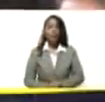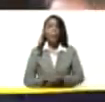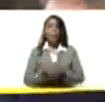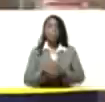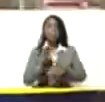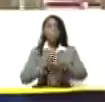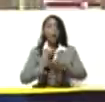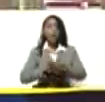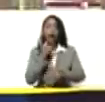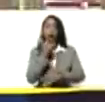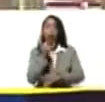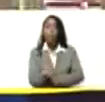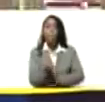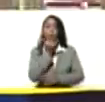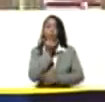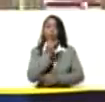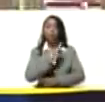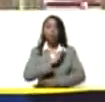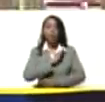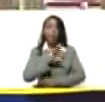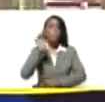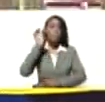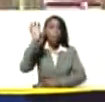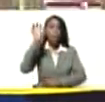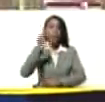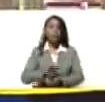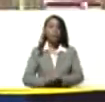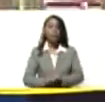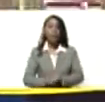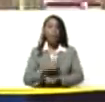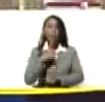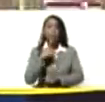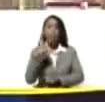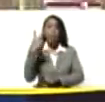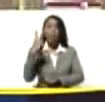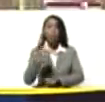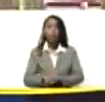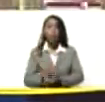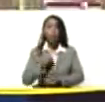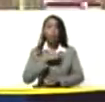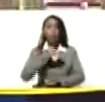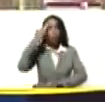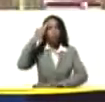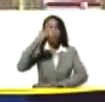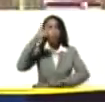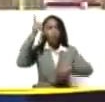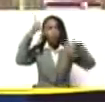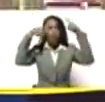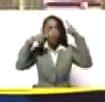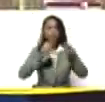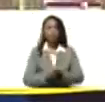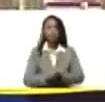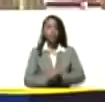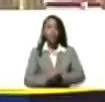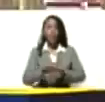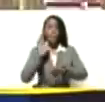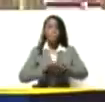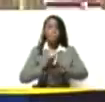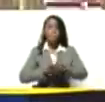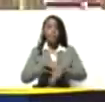pase tendremos patria dijo nuestro comandante chávez y pasó lo que